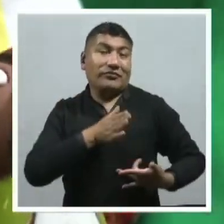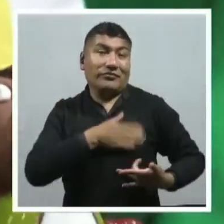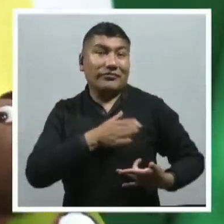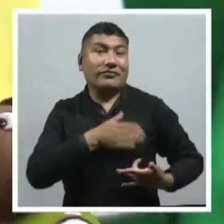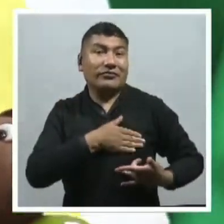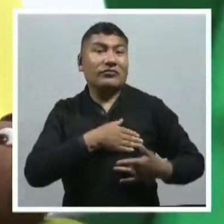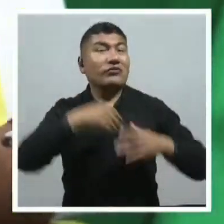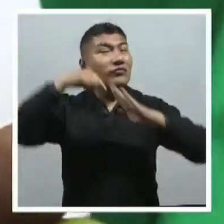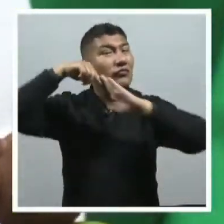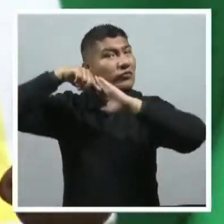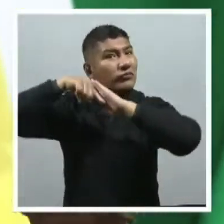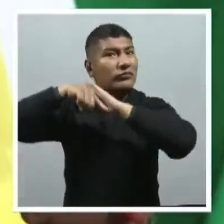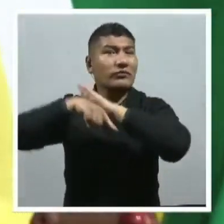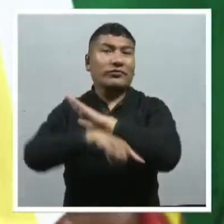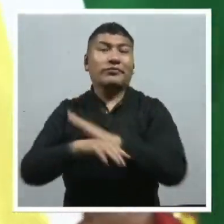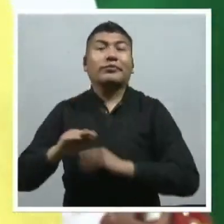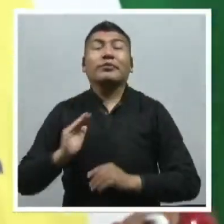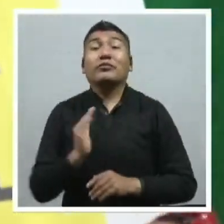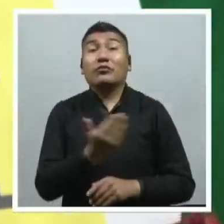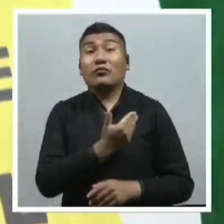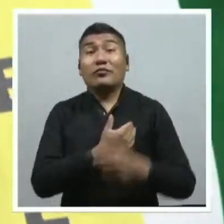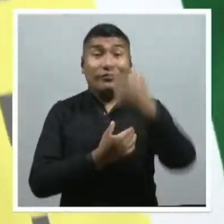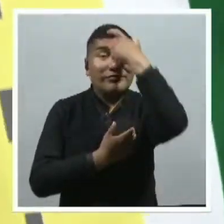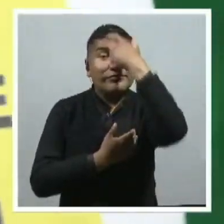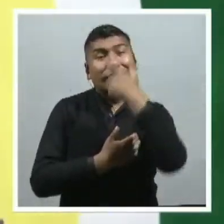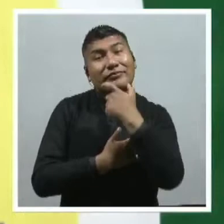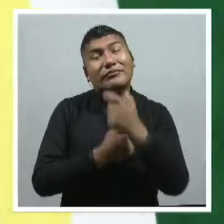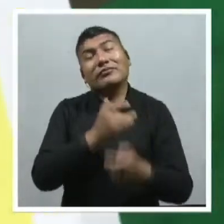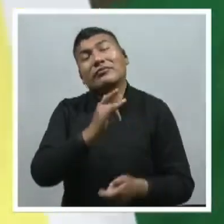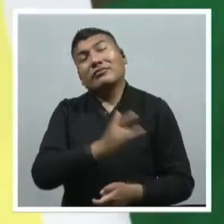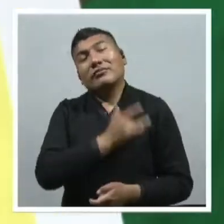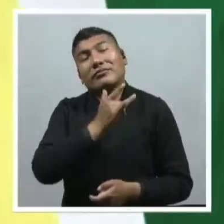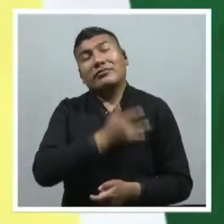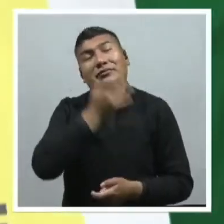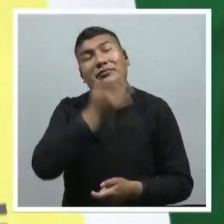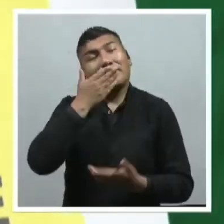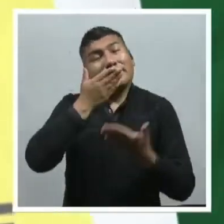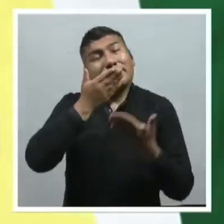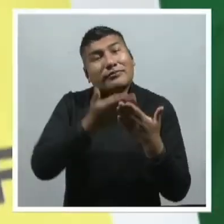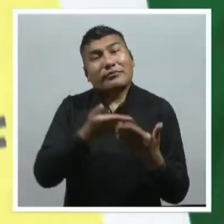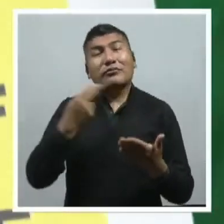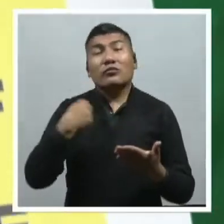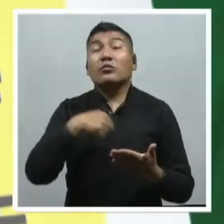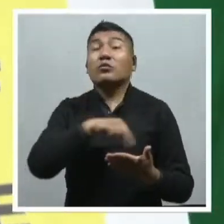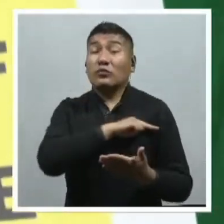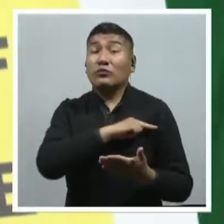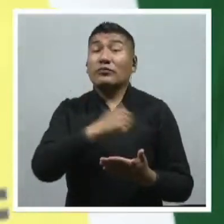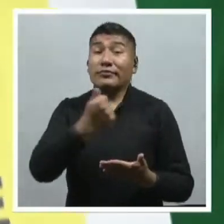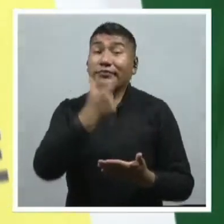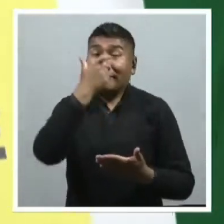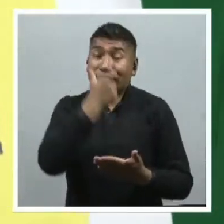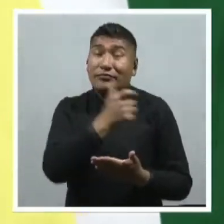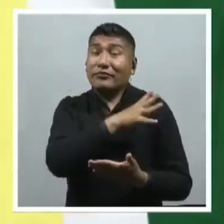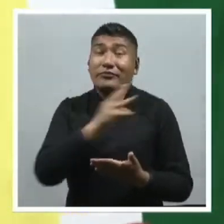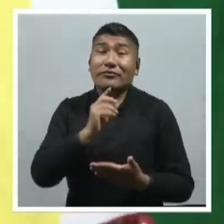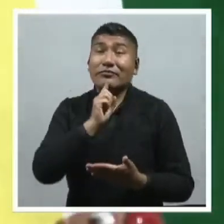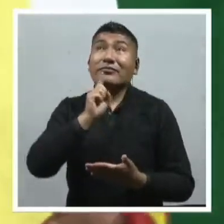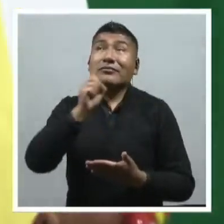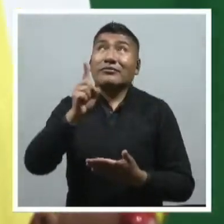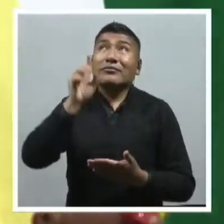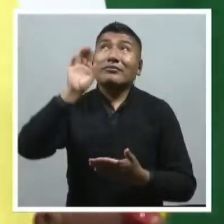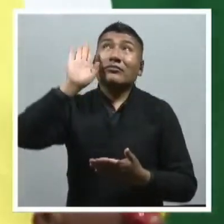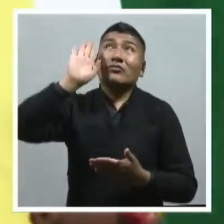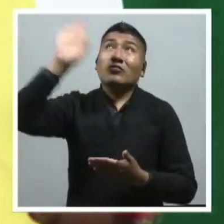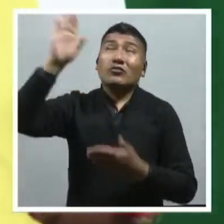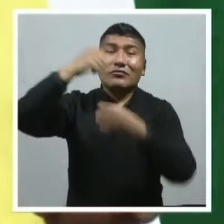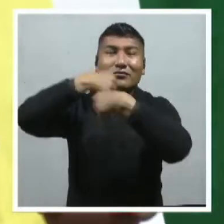lo más profundo de nuestro ser. Nos hace sentir bien de ser nosotros y ser la obra